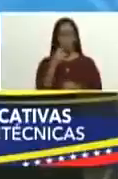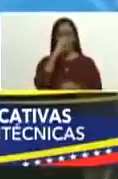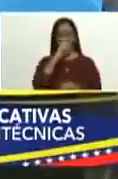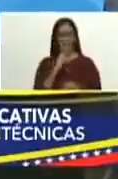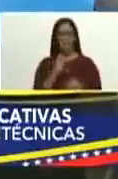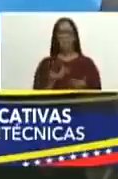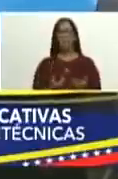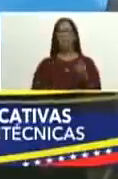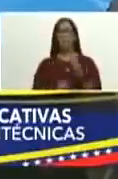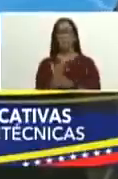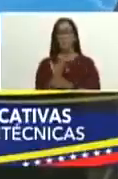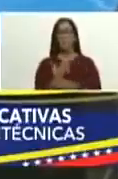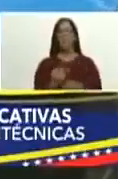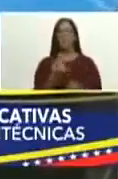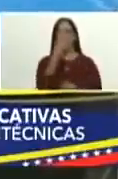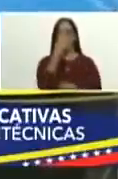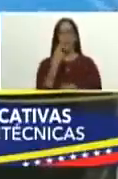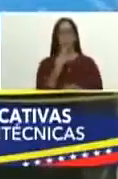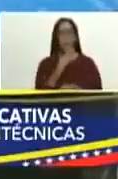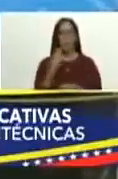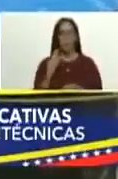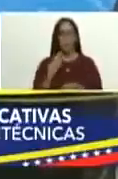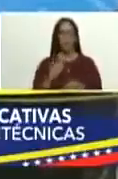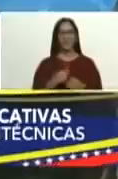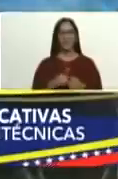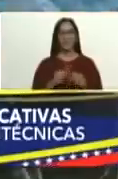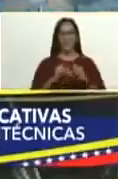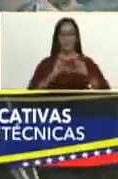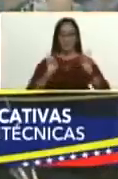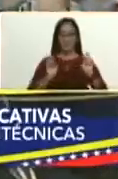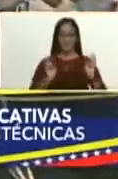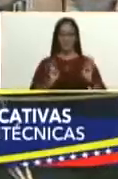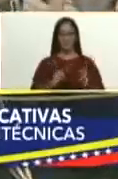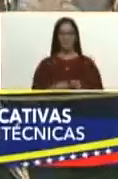promulgación y que nos compromete en este sentido.